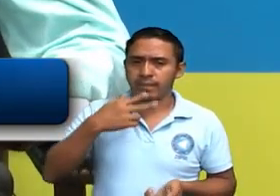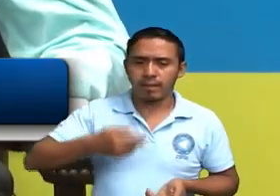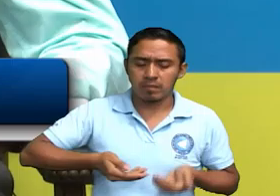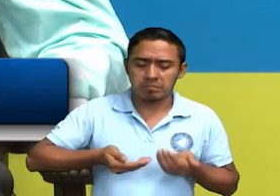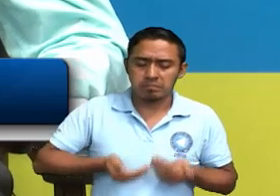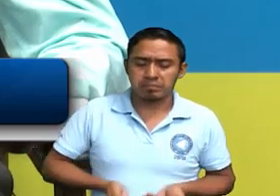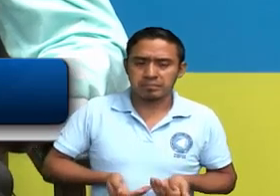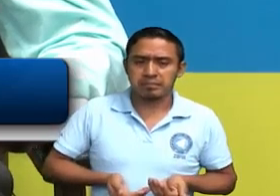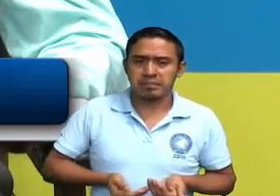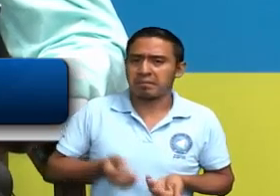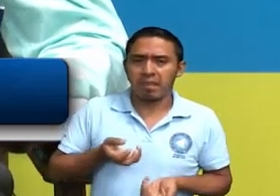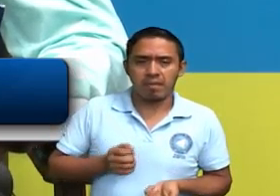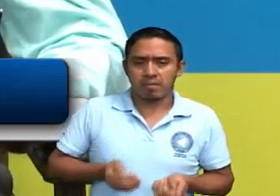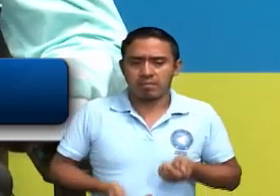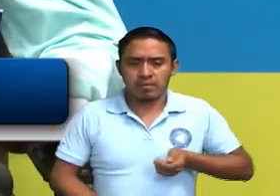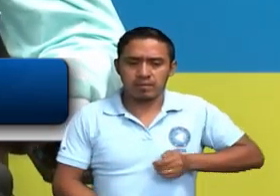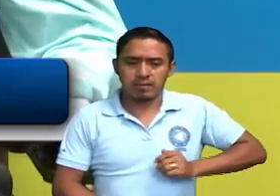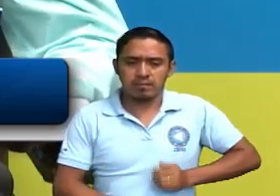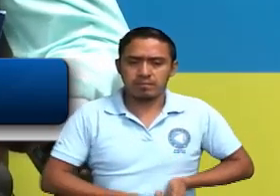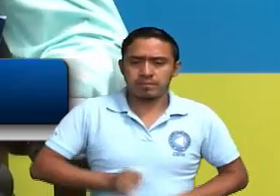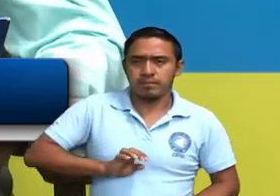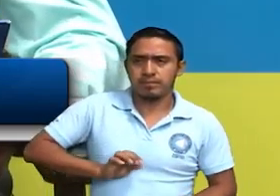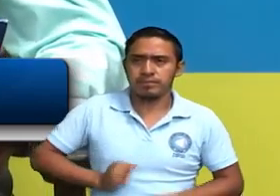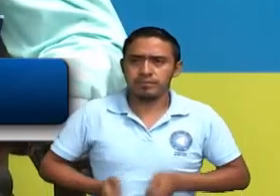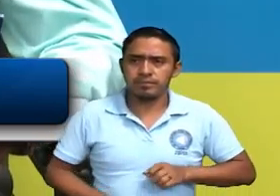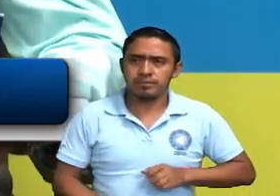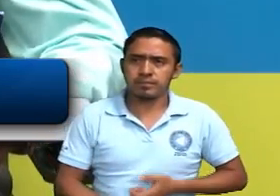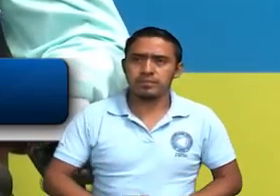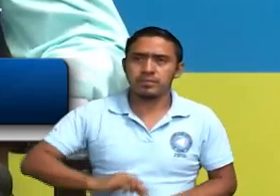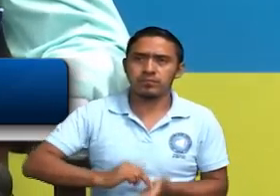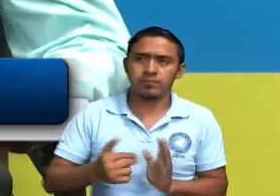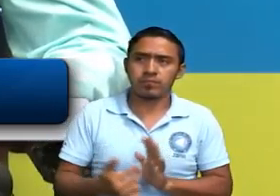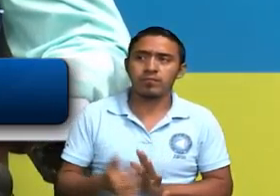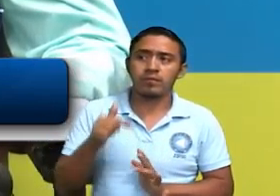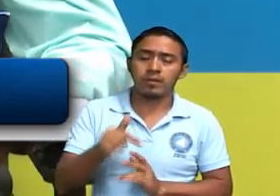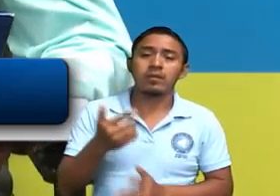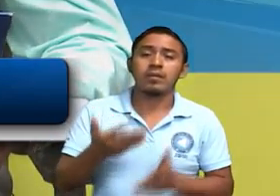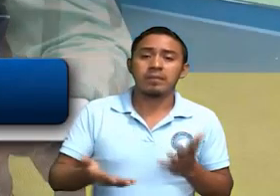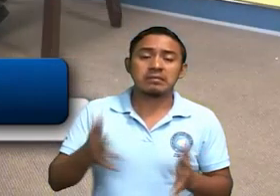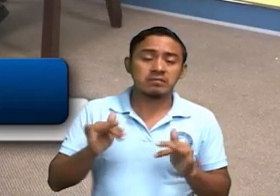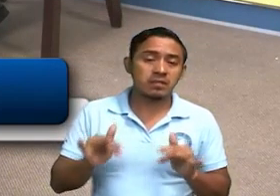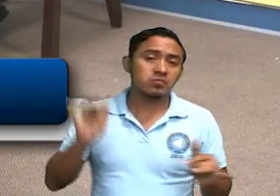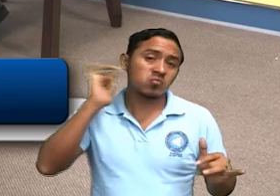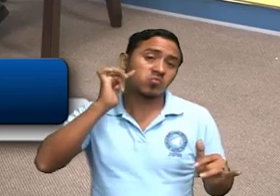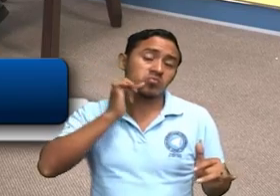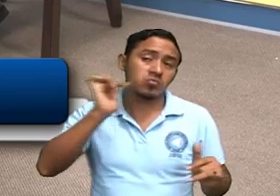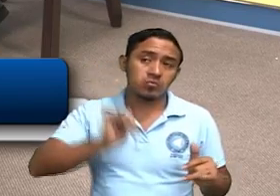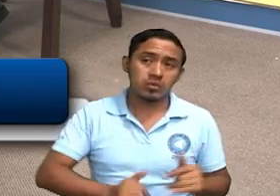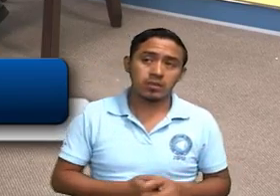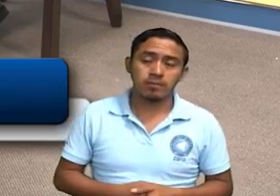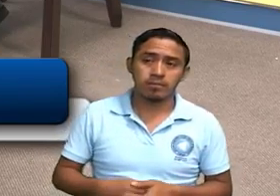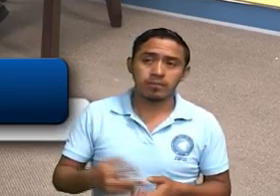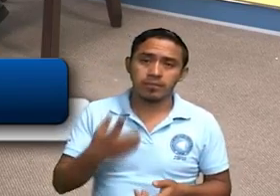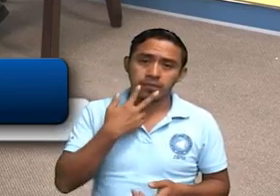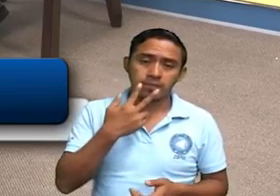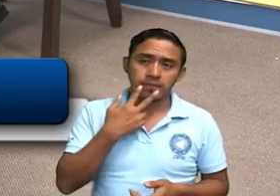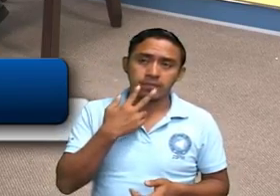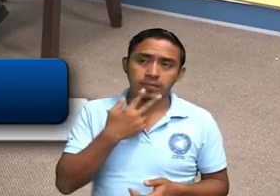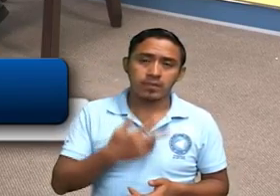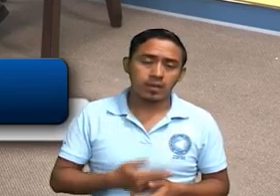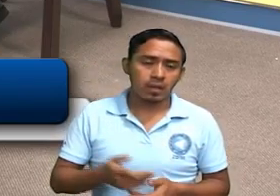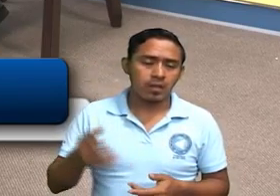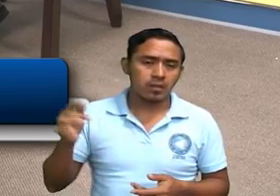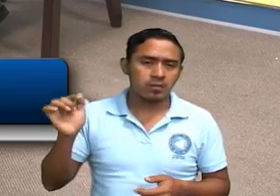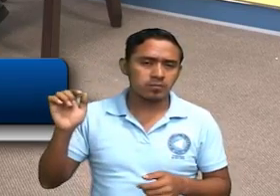del vientre de su madre, puede ser que ya esté presentando un problema de audición. Y por eso él, al no escuchar sonido, está